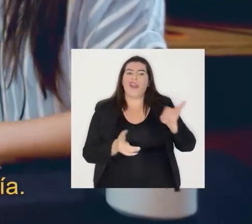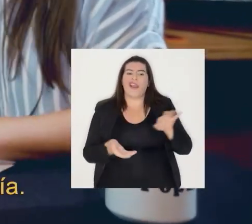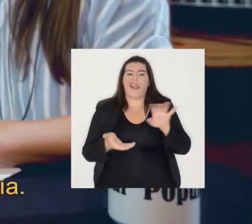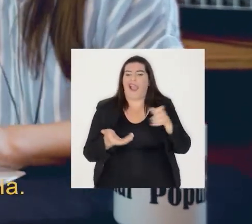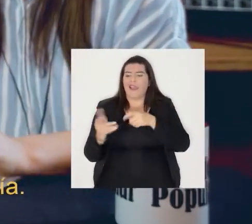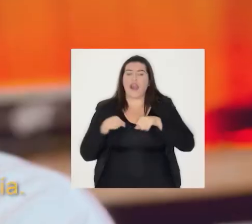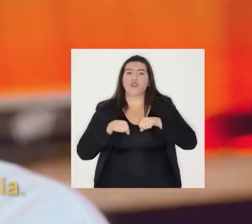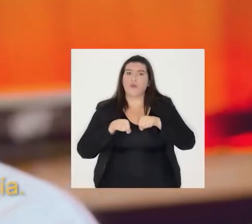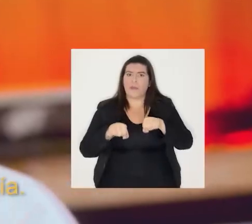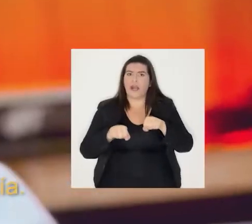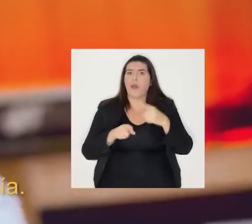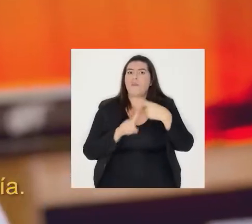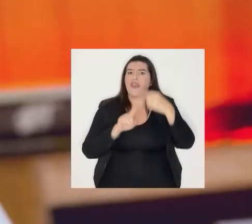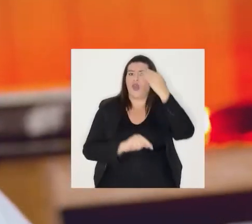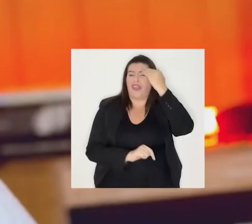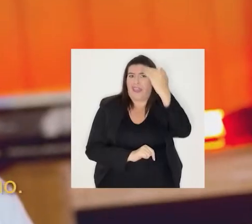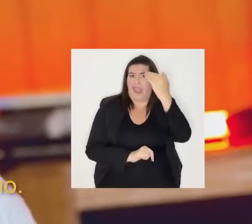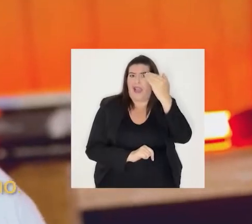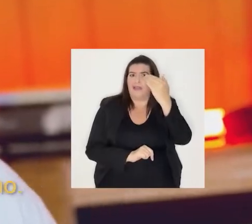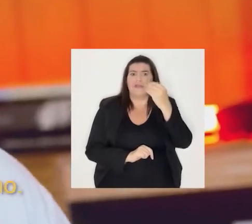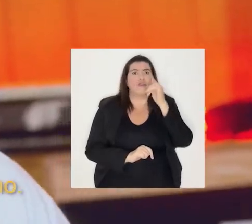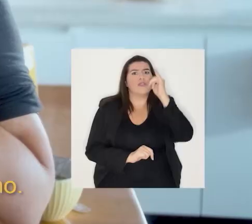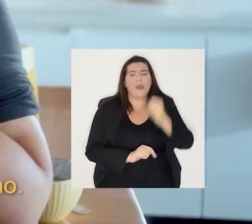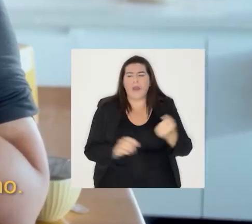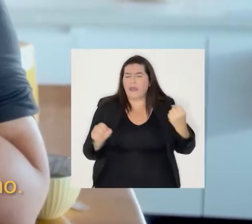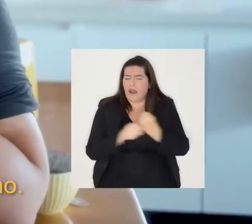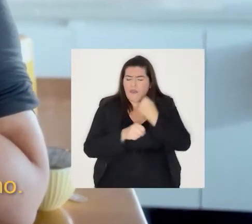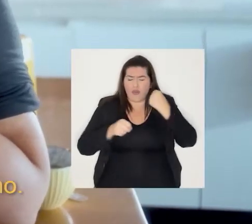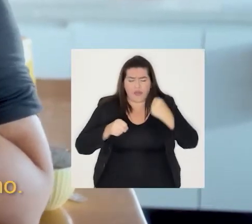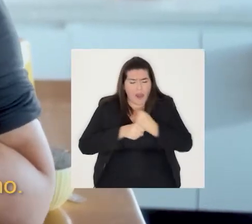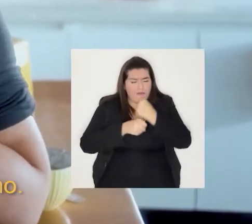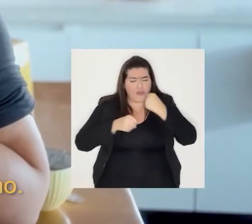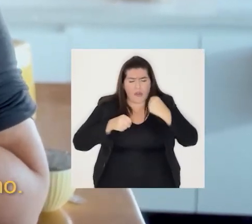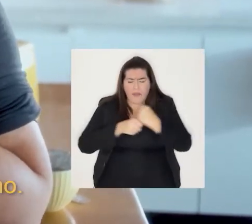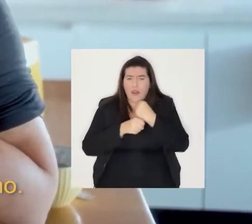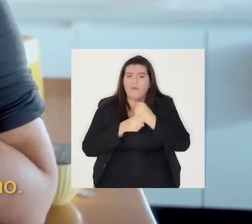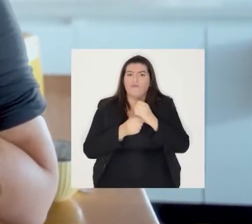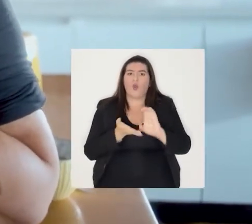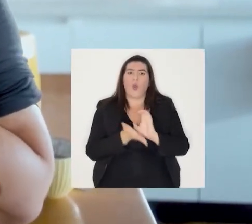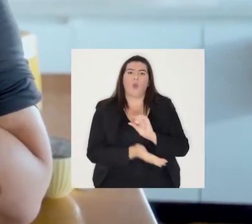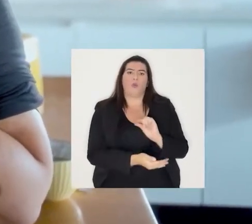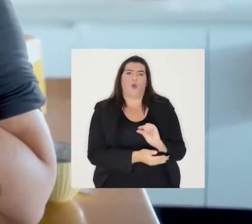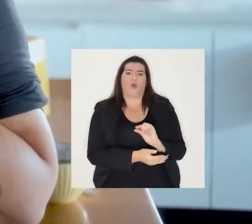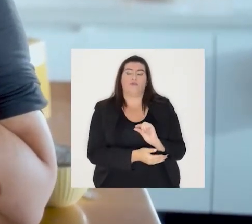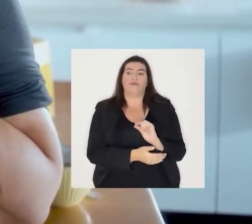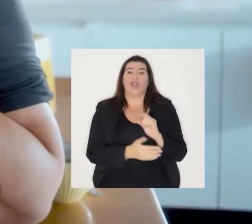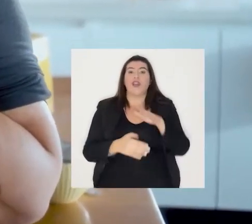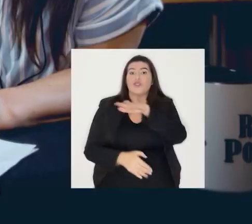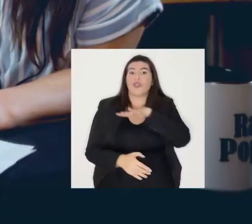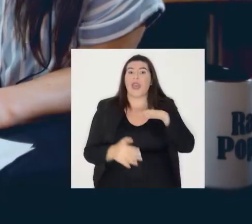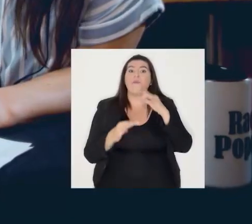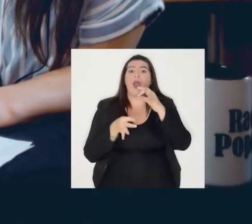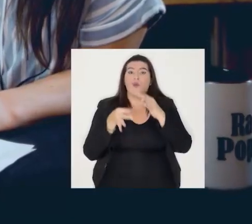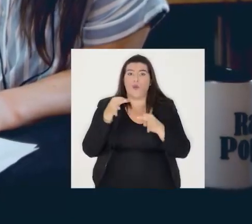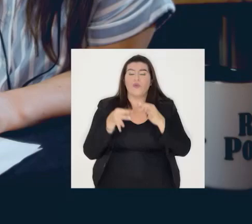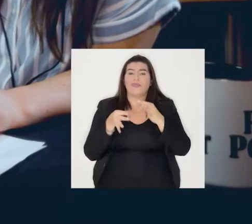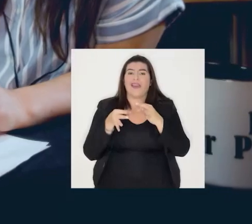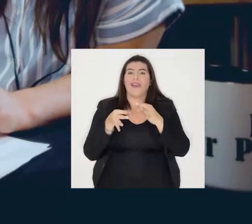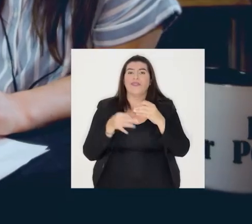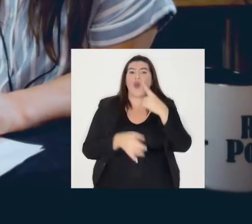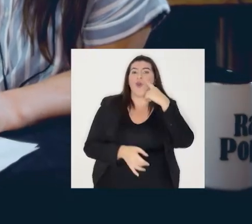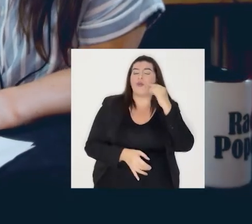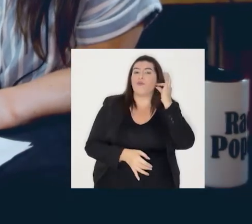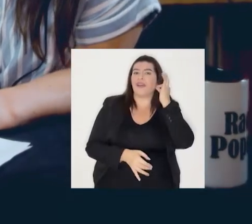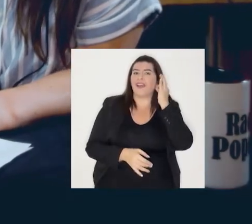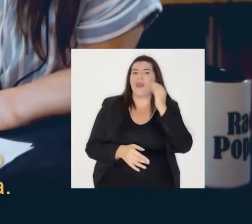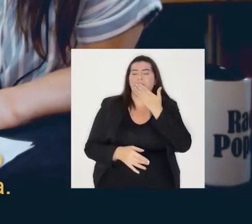cajera en un supermercado mediodía porque siempre he vivido trabajando al máximo y ganando el mínimo una sociedad más justa estaríamos súper